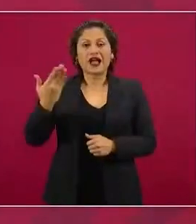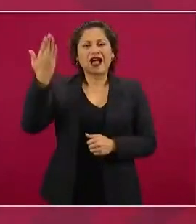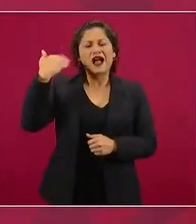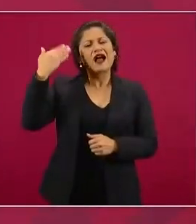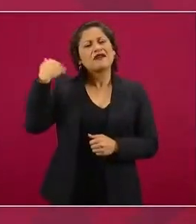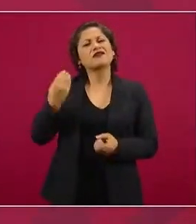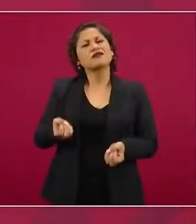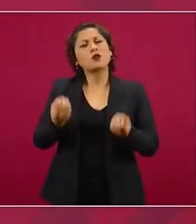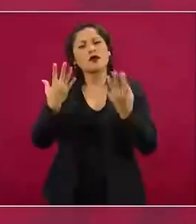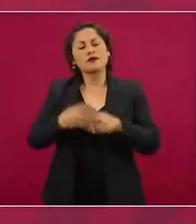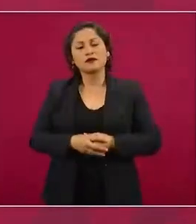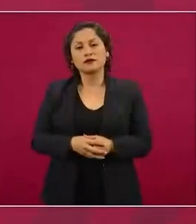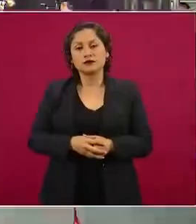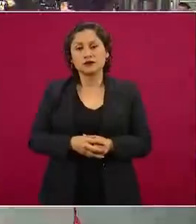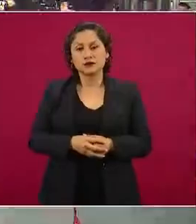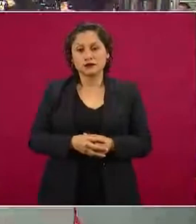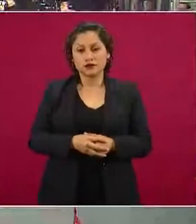antes?